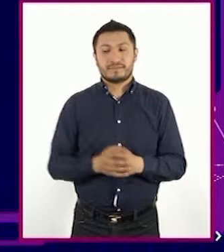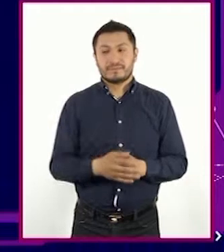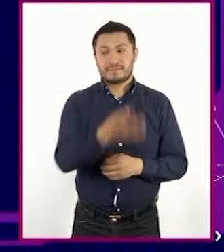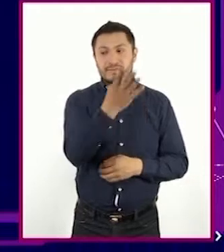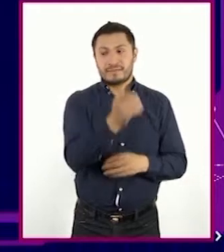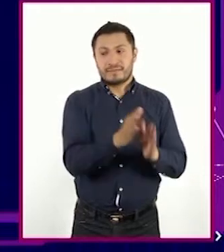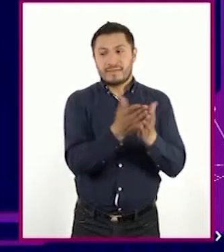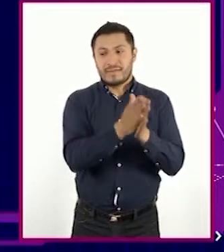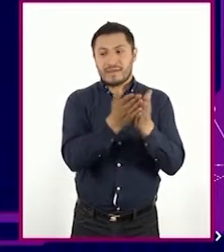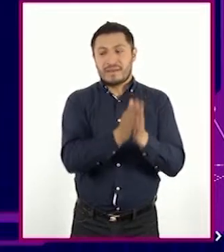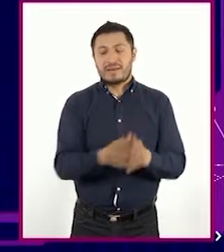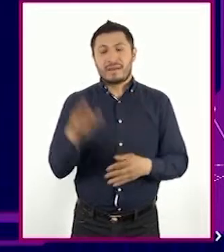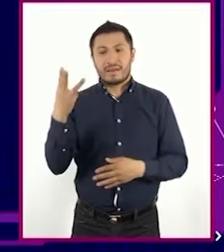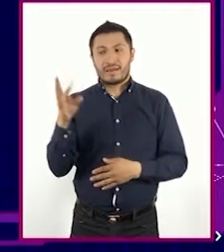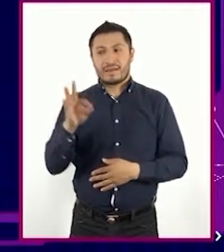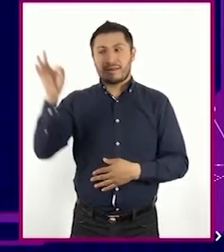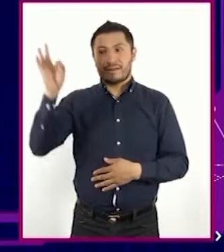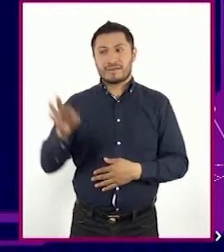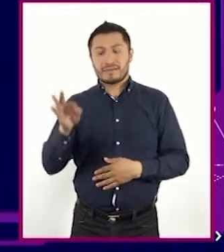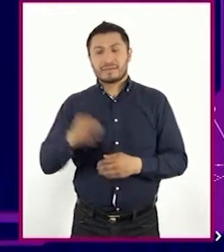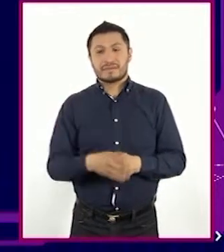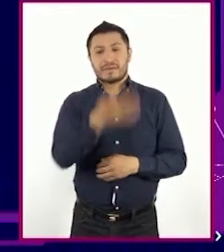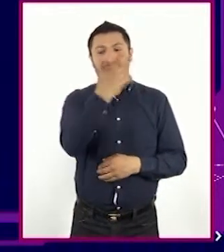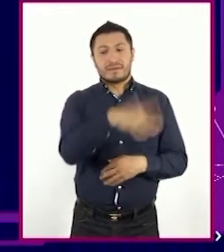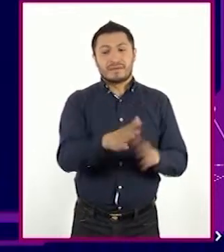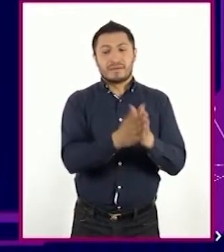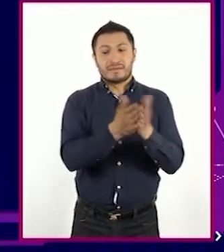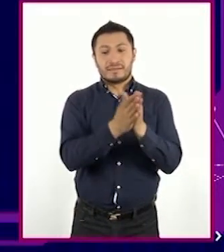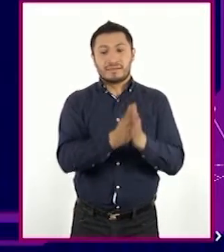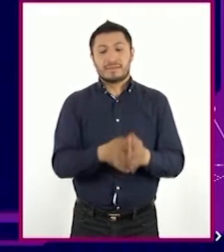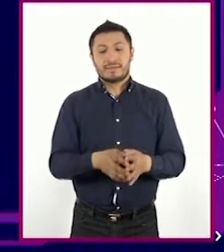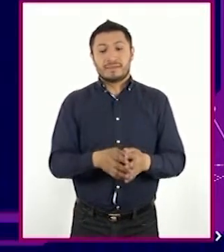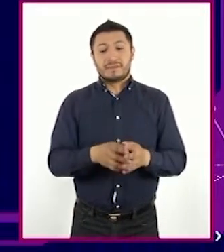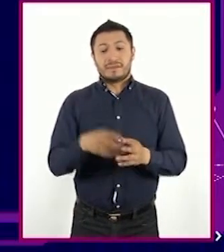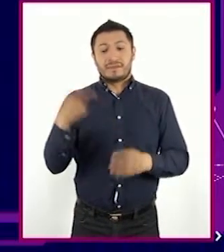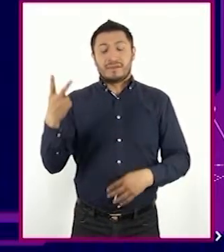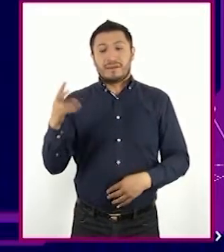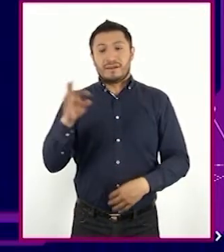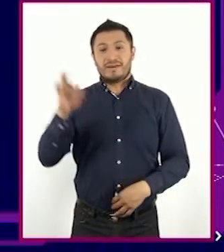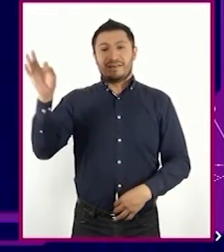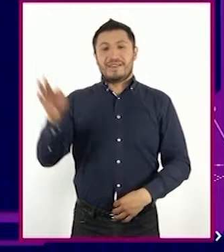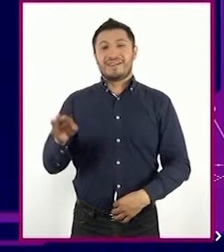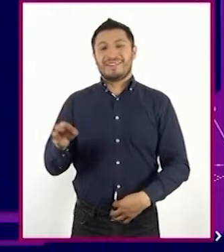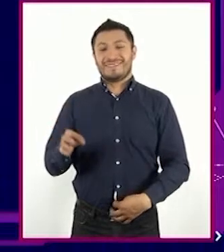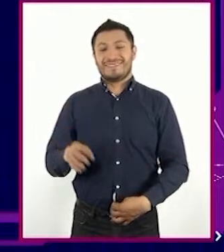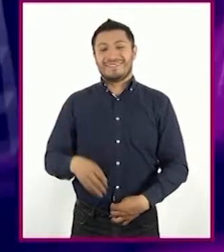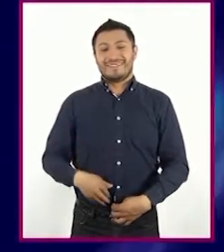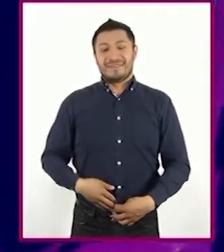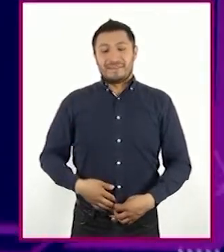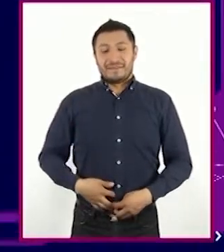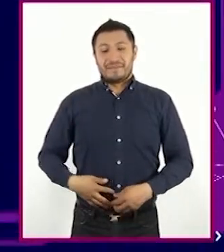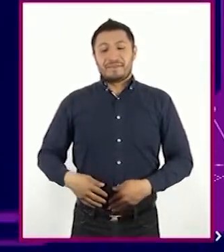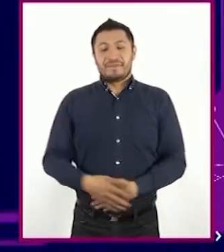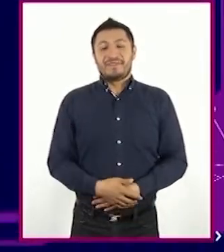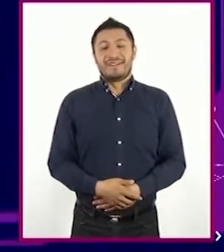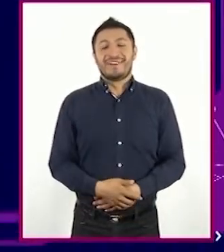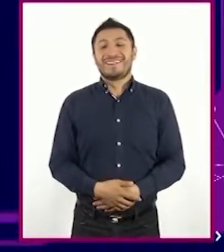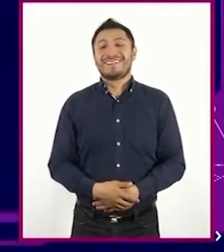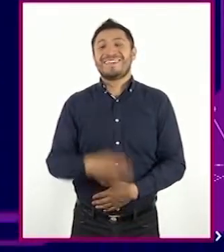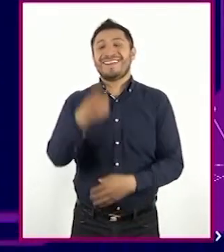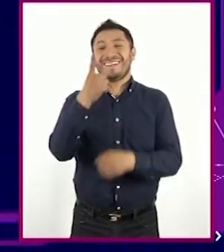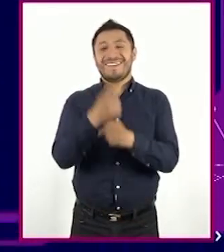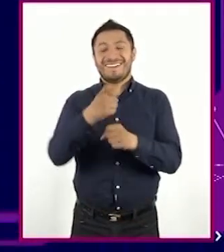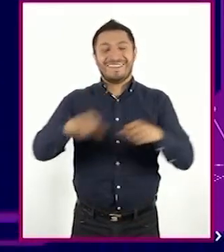9 libros, 3% y 10 libros, 2%. Como primer ejercicio,